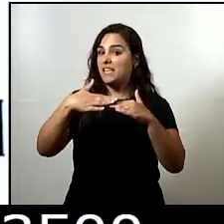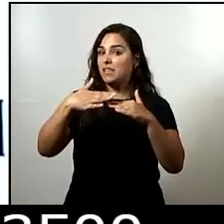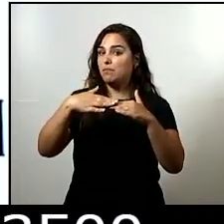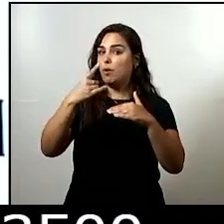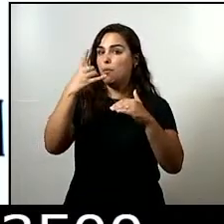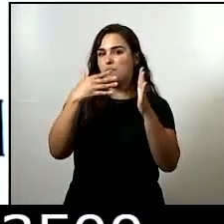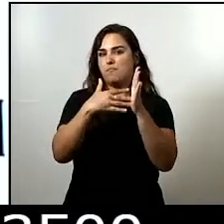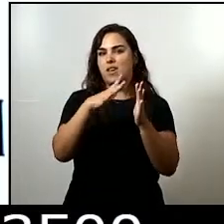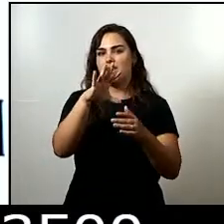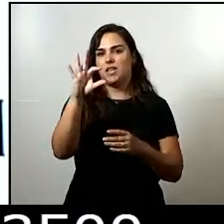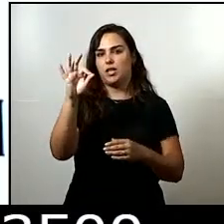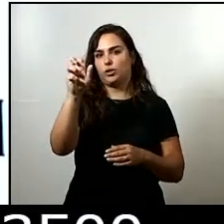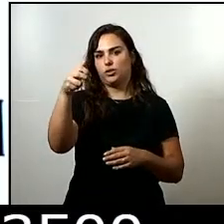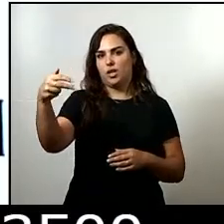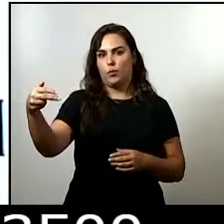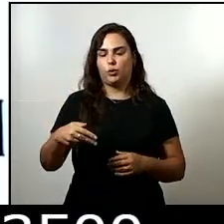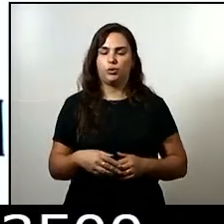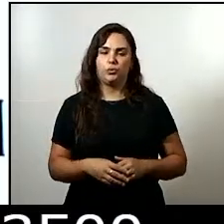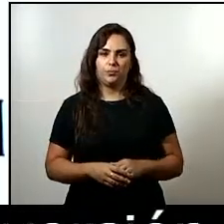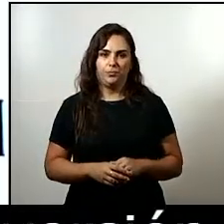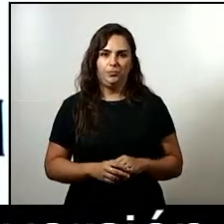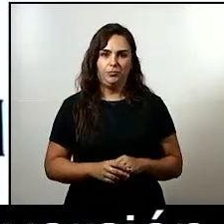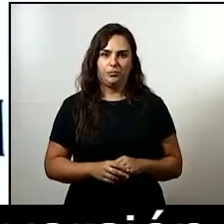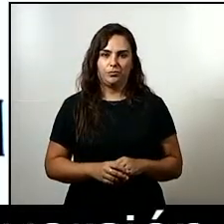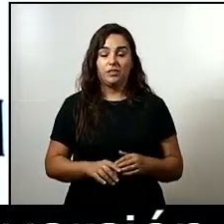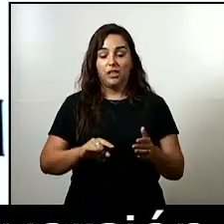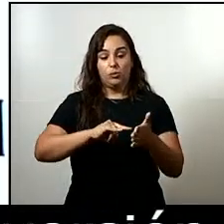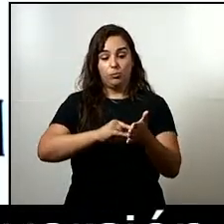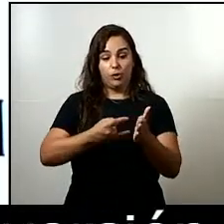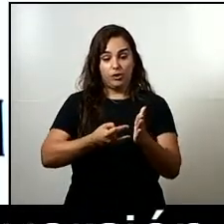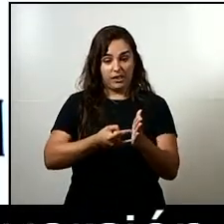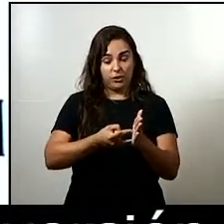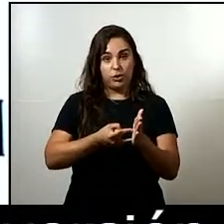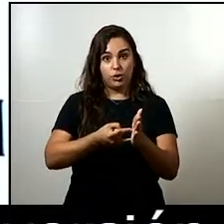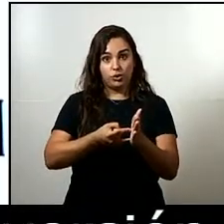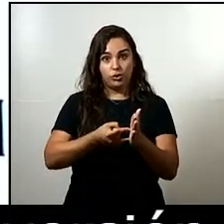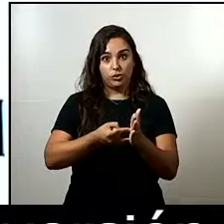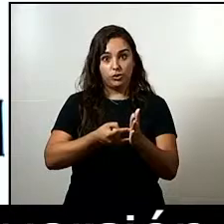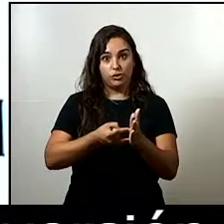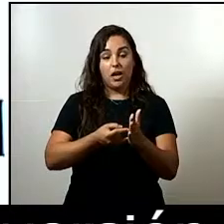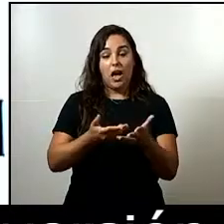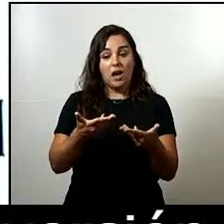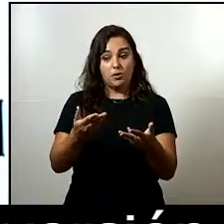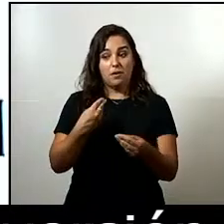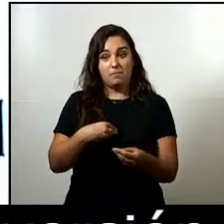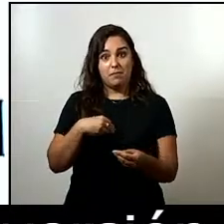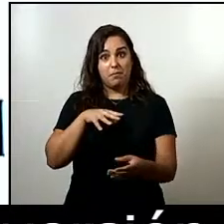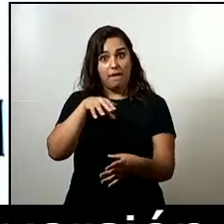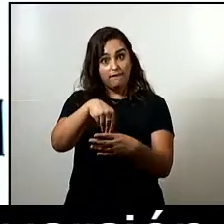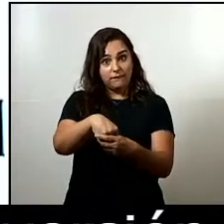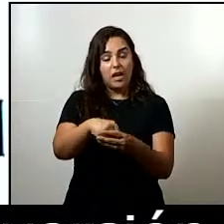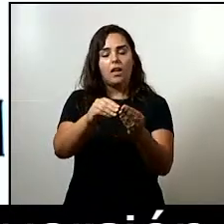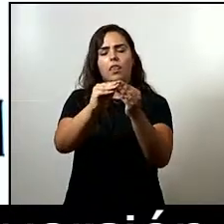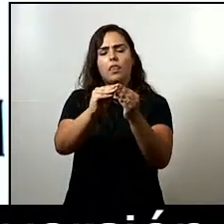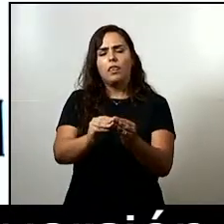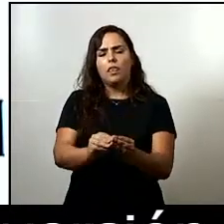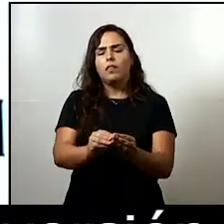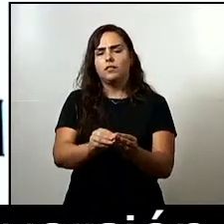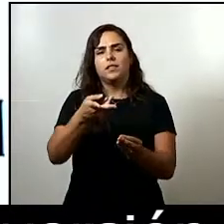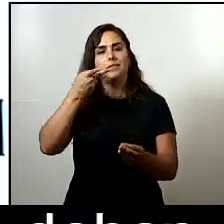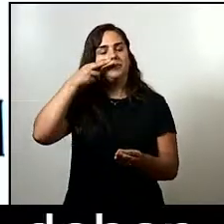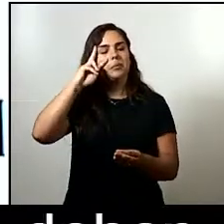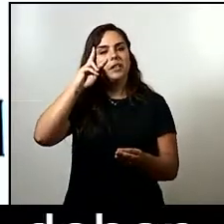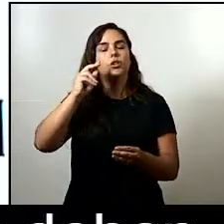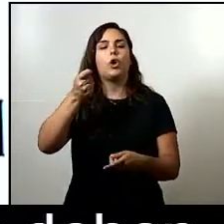de 1.500 euros. Los proyectos que opten a estas ayudas deben ser elaborados por expertos